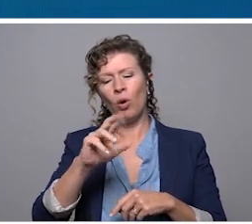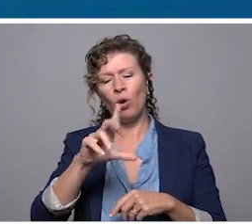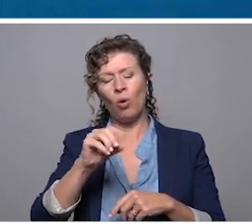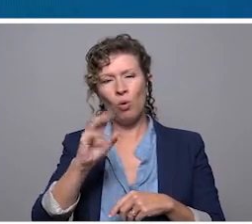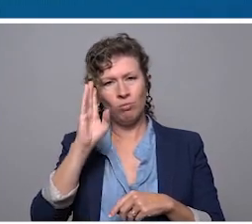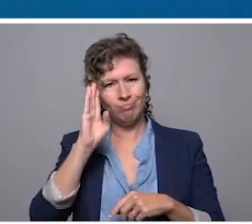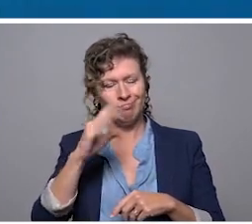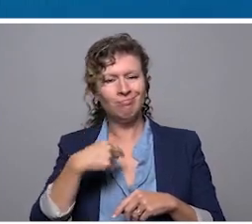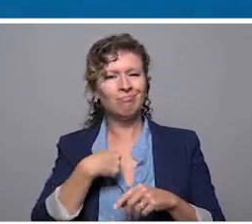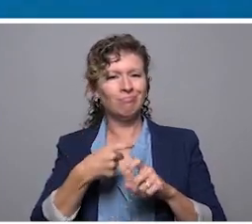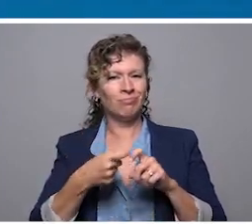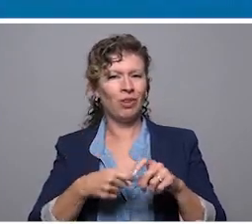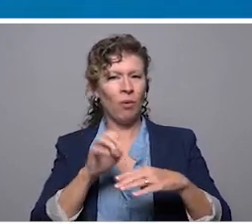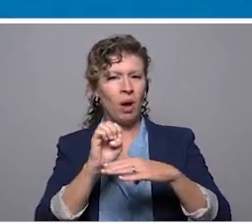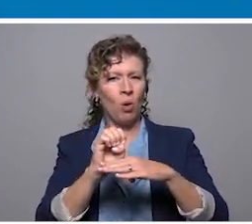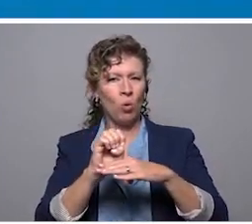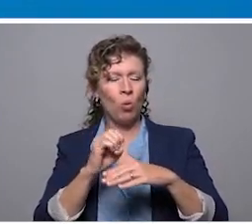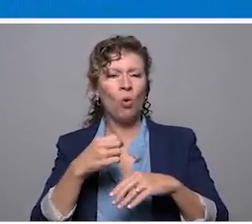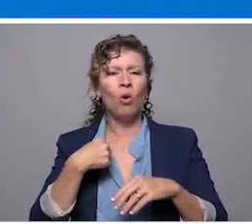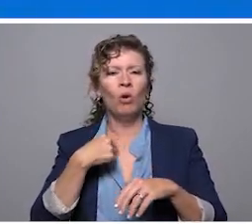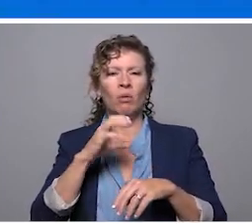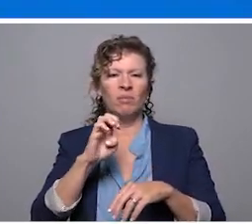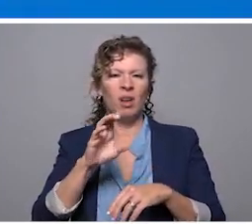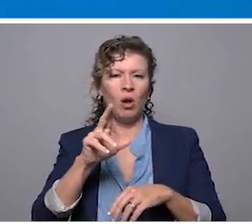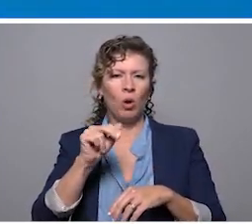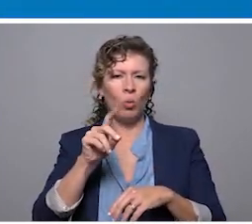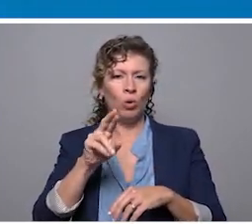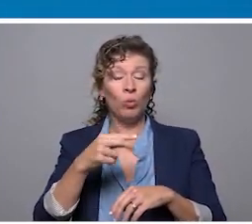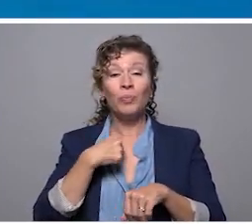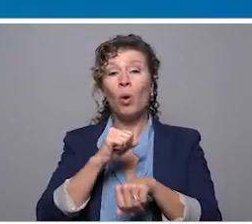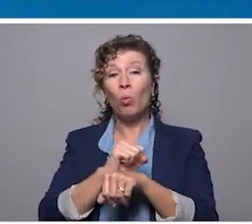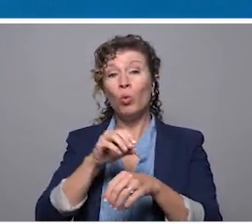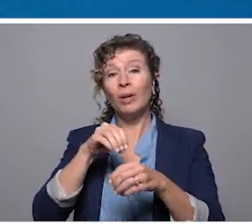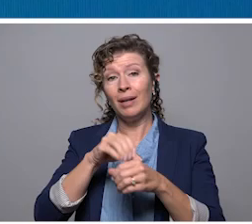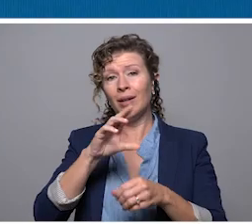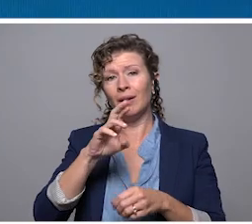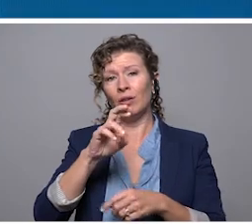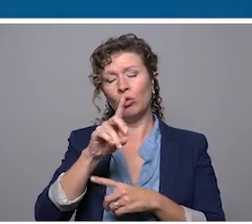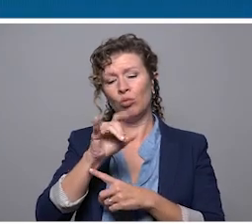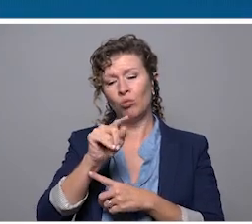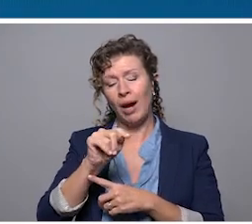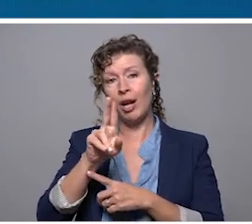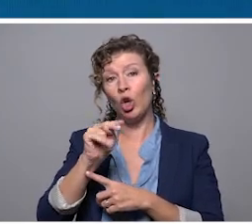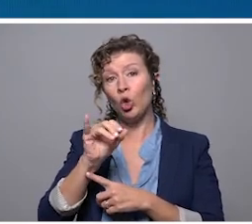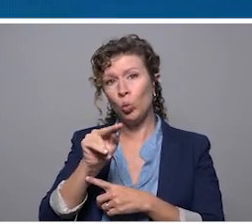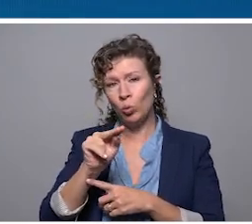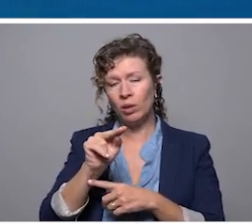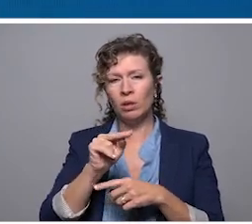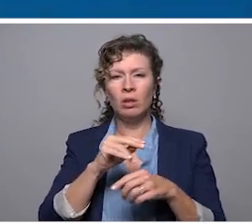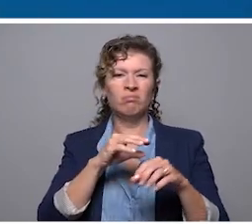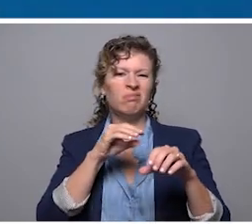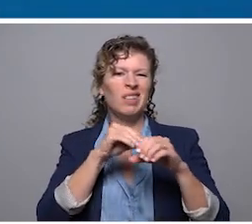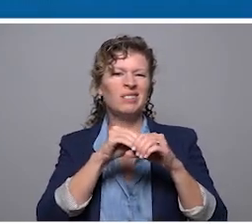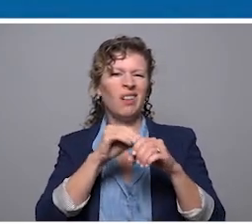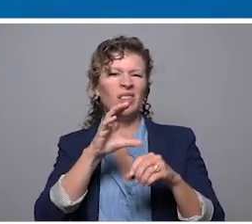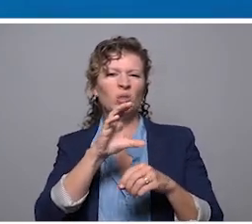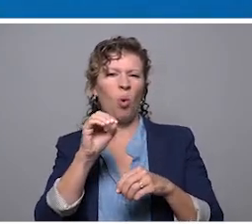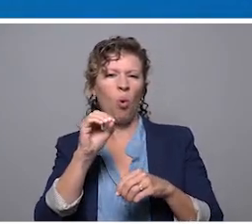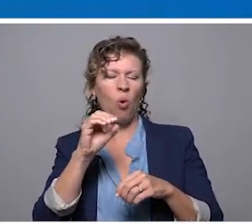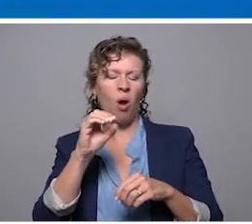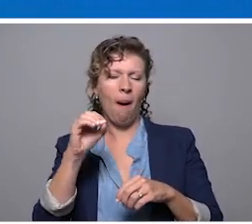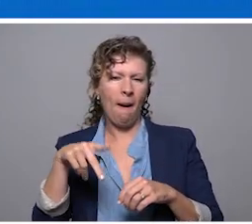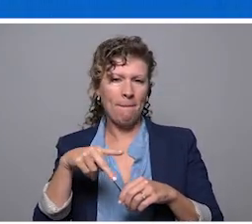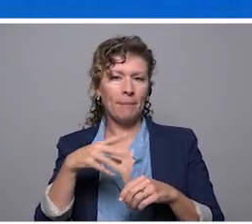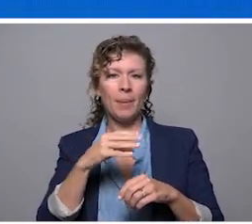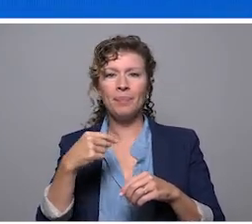y trabajo en una Credit Union una Cooperativa de ahorro y Crédito desde hace 28 años un profesor mío de la